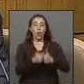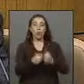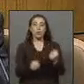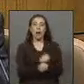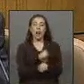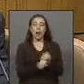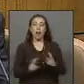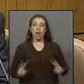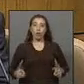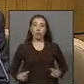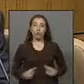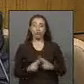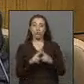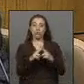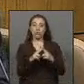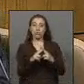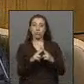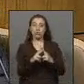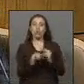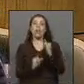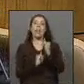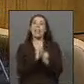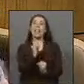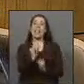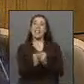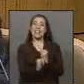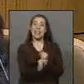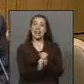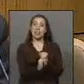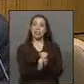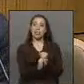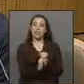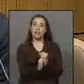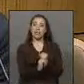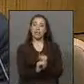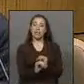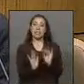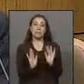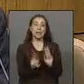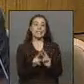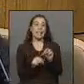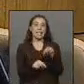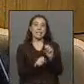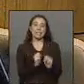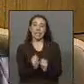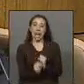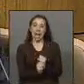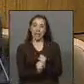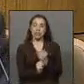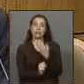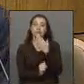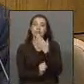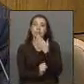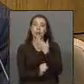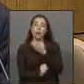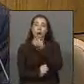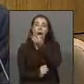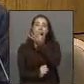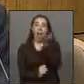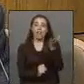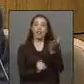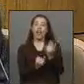obra, licitación internacional, esperamos, este año. Y tal como muy bien se dijo en el